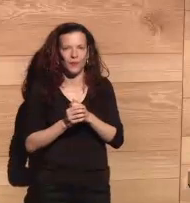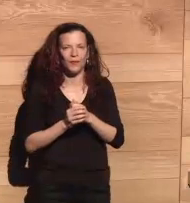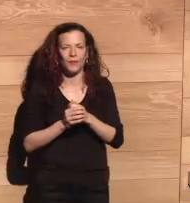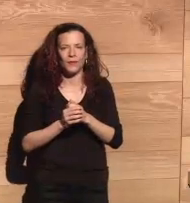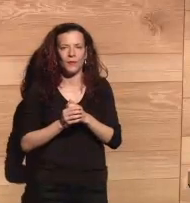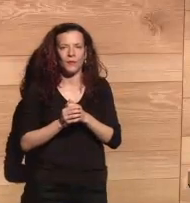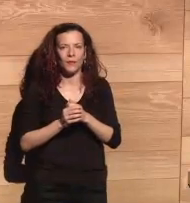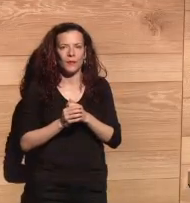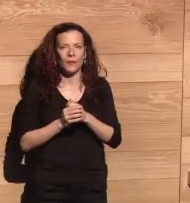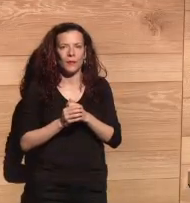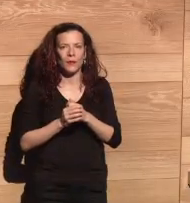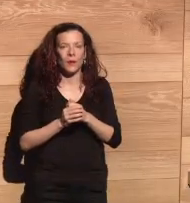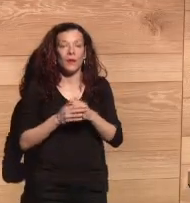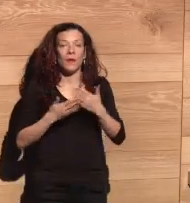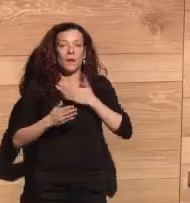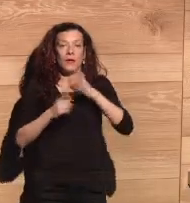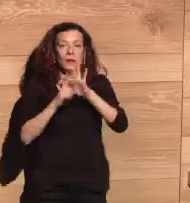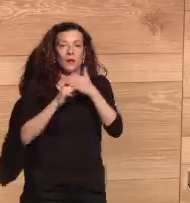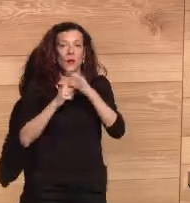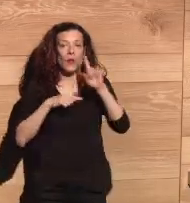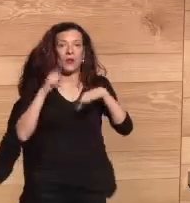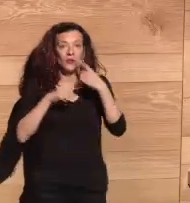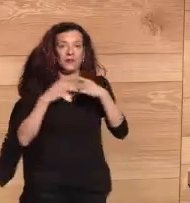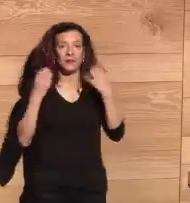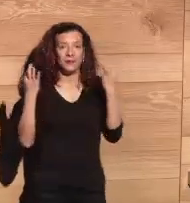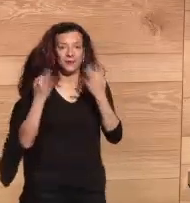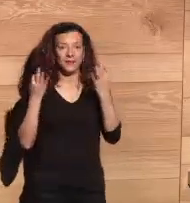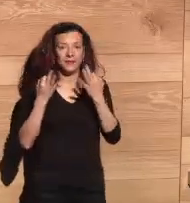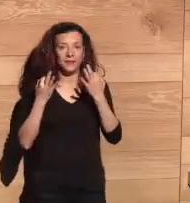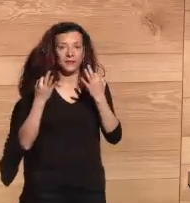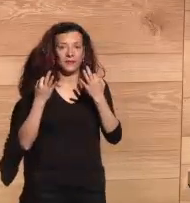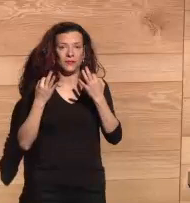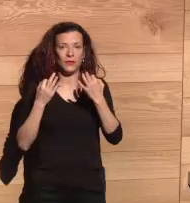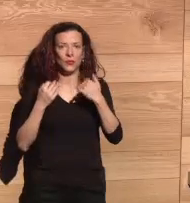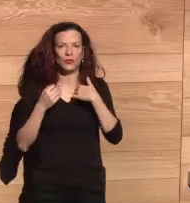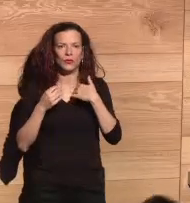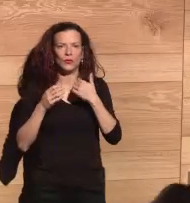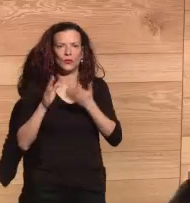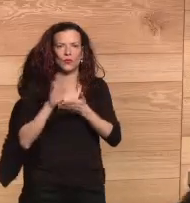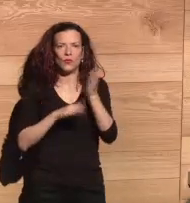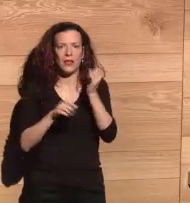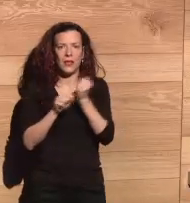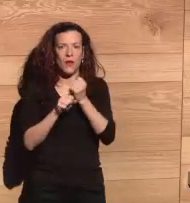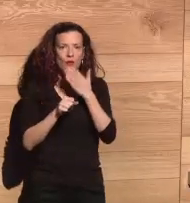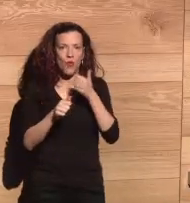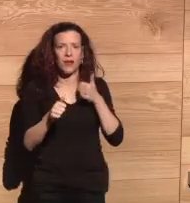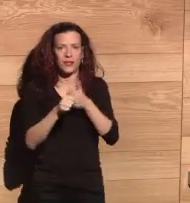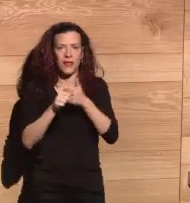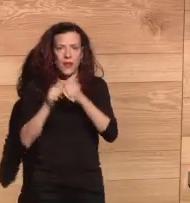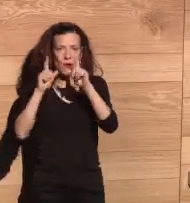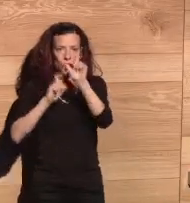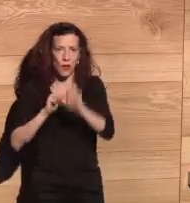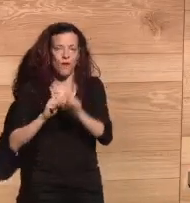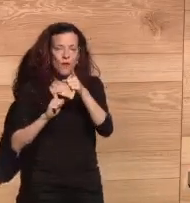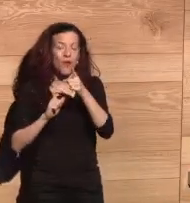Yo creo, y en mi caso, después de eso también lo que pasó fue que yo fui a trabajar como asistente de un fotógrafo en Nueva York, que era un fotógrafo de